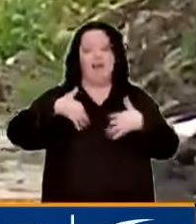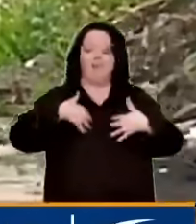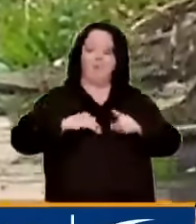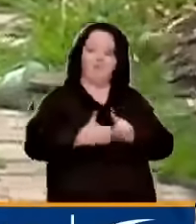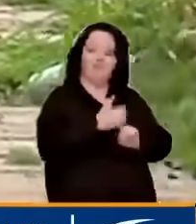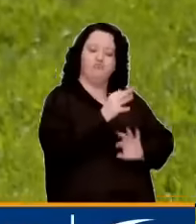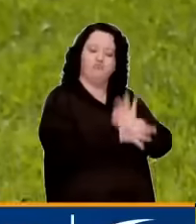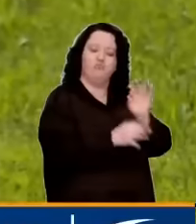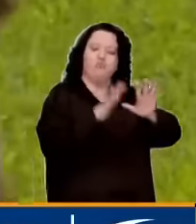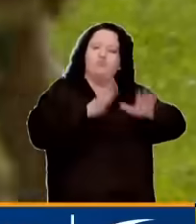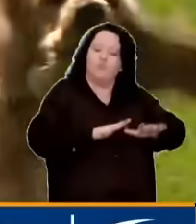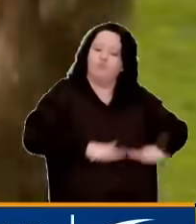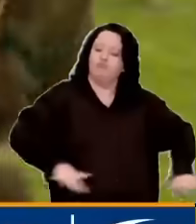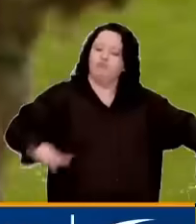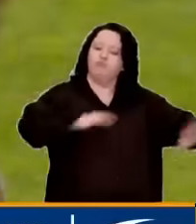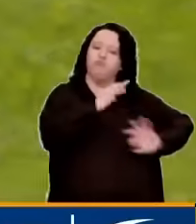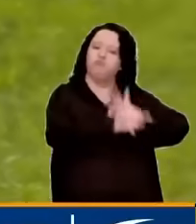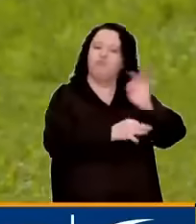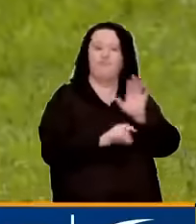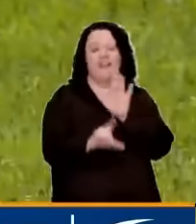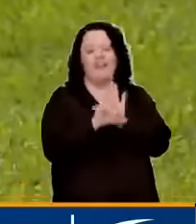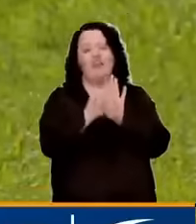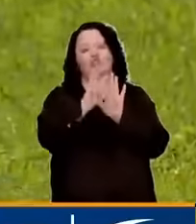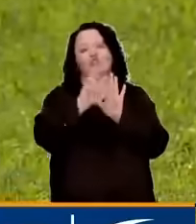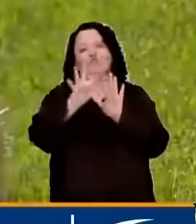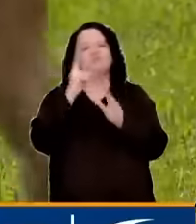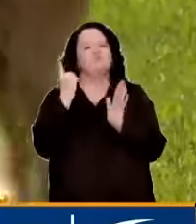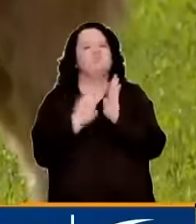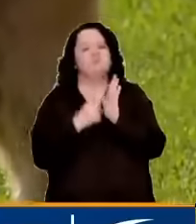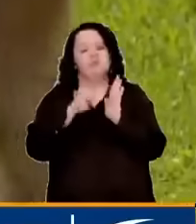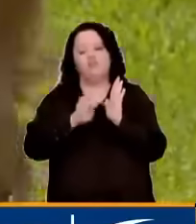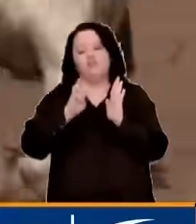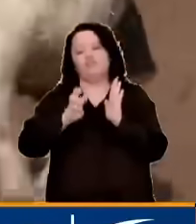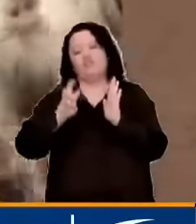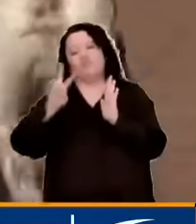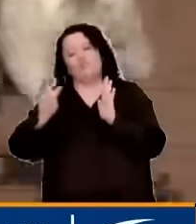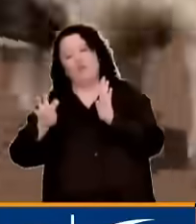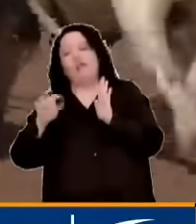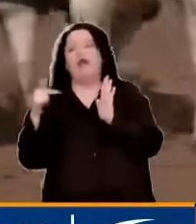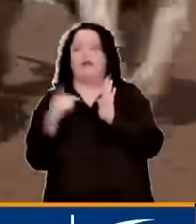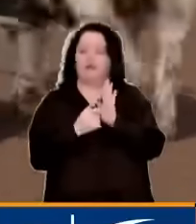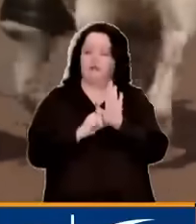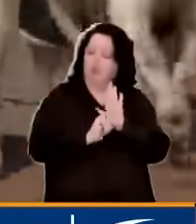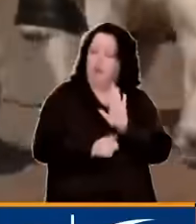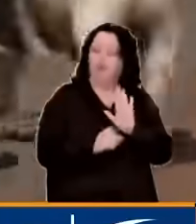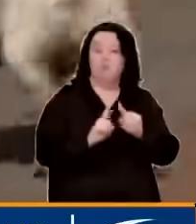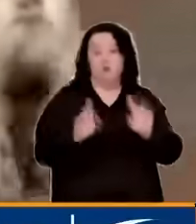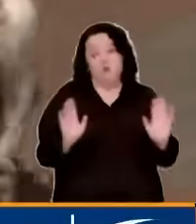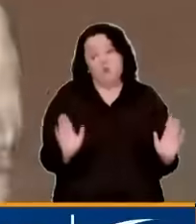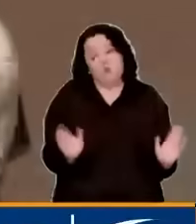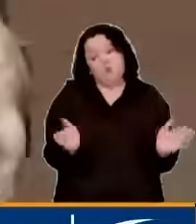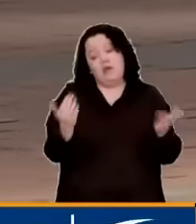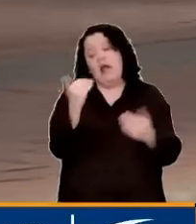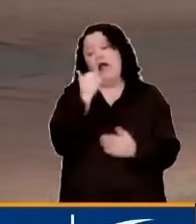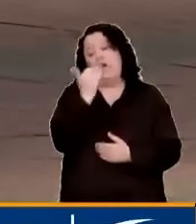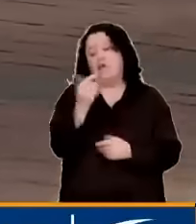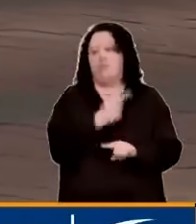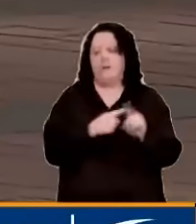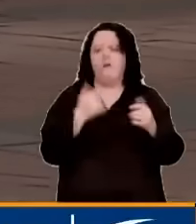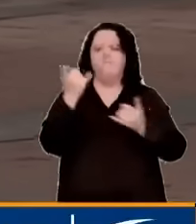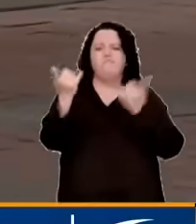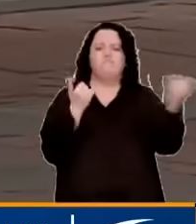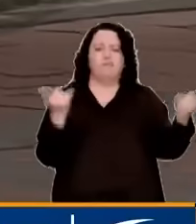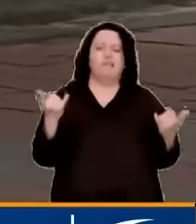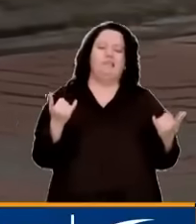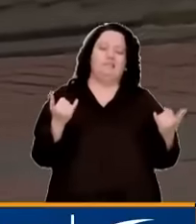animales en su territorio a través de la Ley 84 de 1989. Aunque se han logrado progresos notables, aún subsisten retos